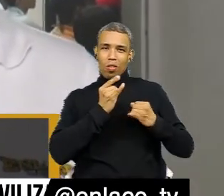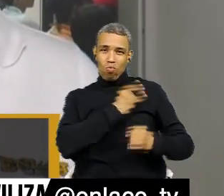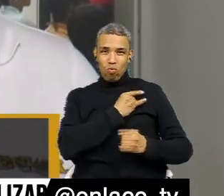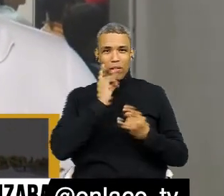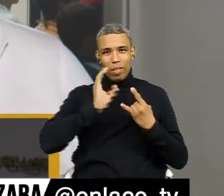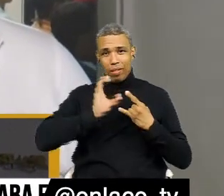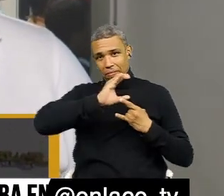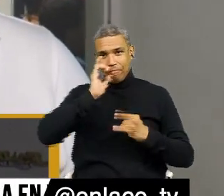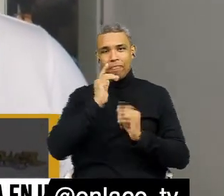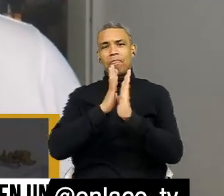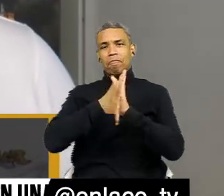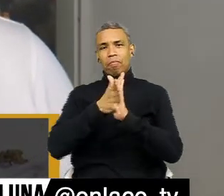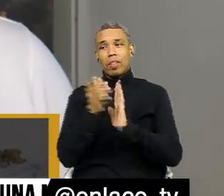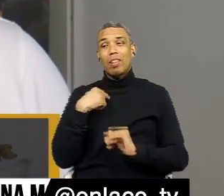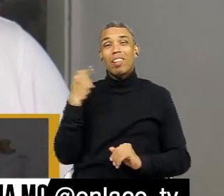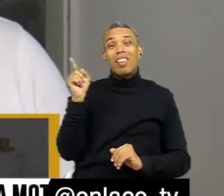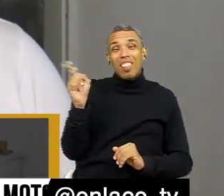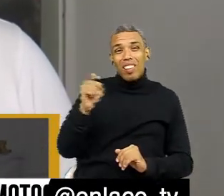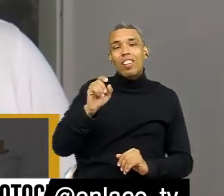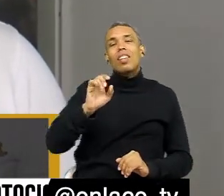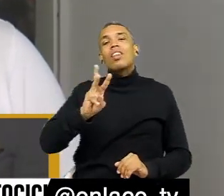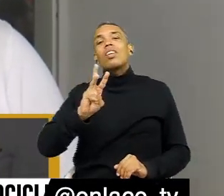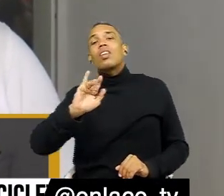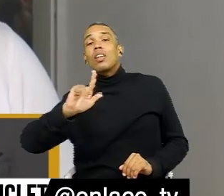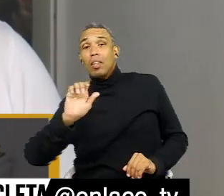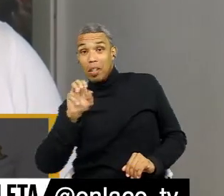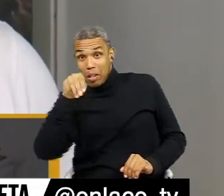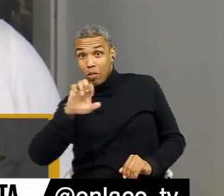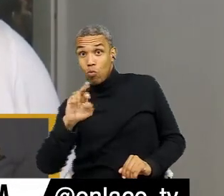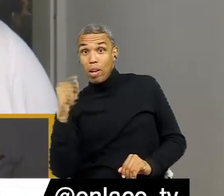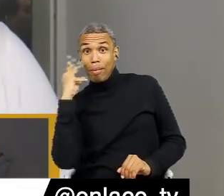de Colombia, el árbitro FIFA Wilmar Roldán